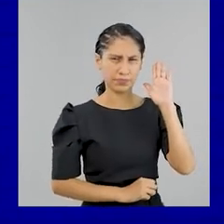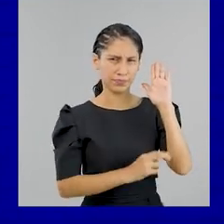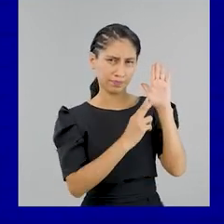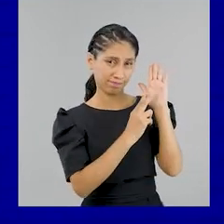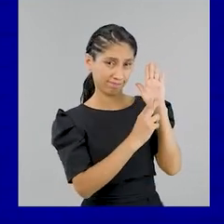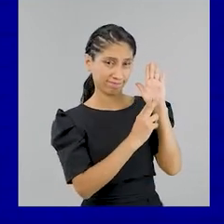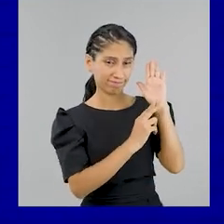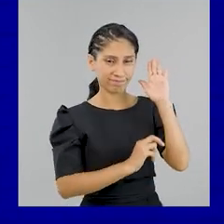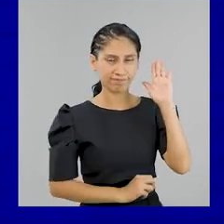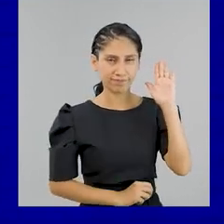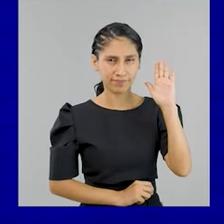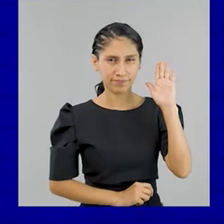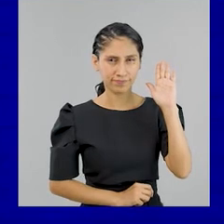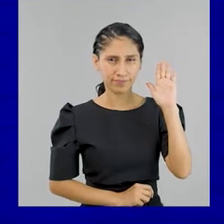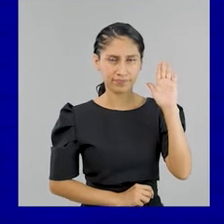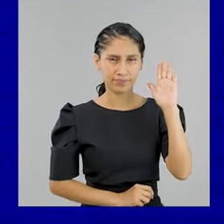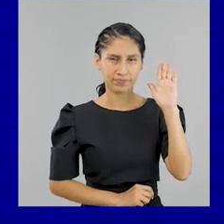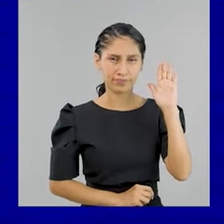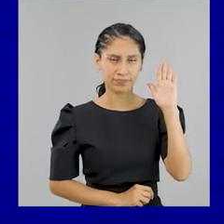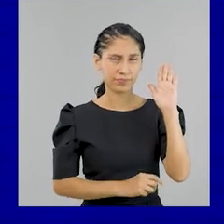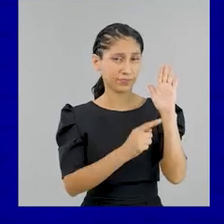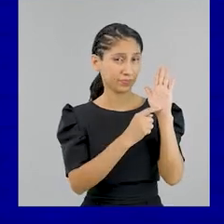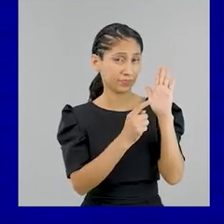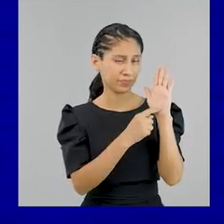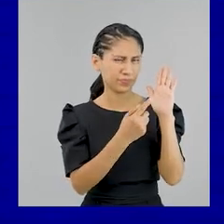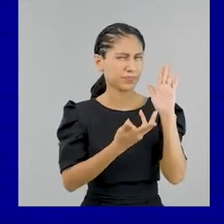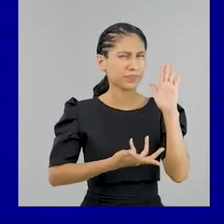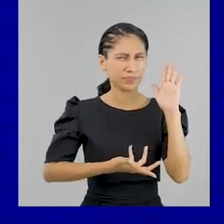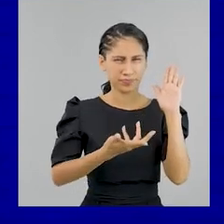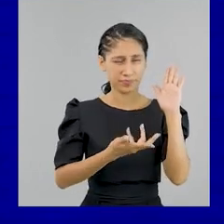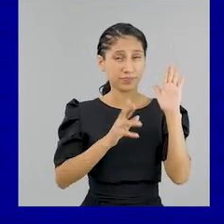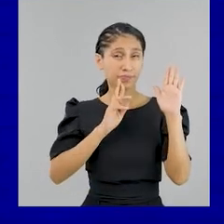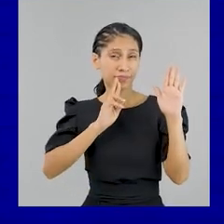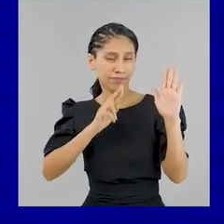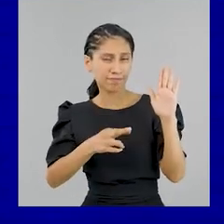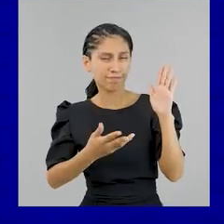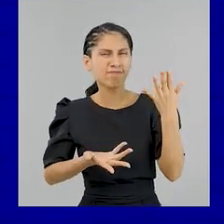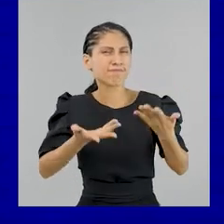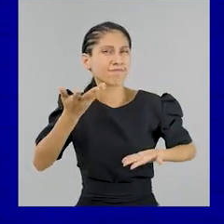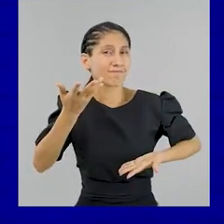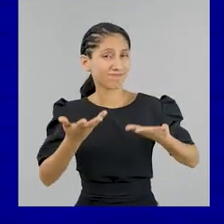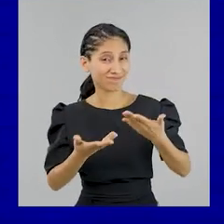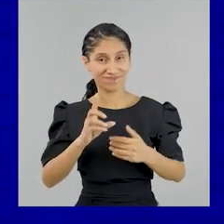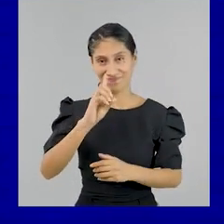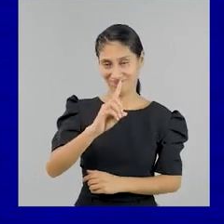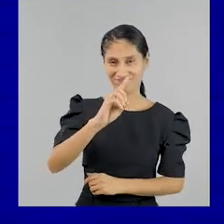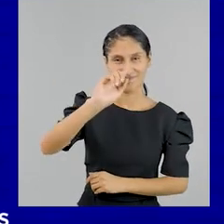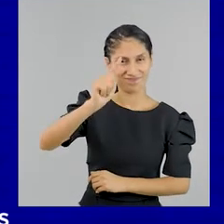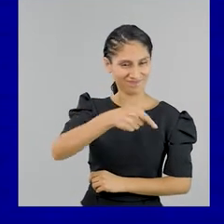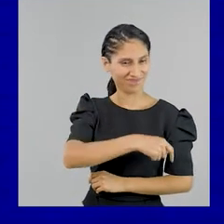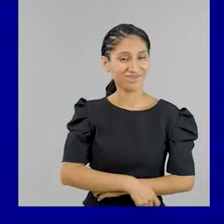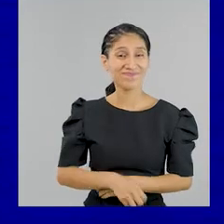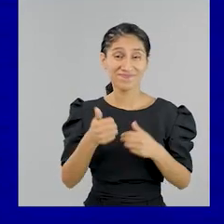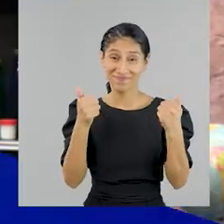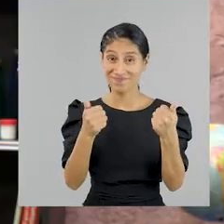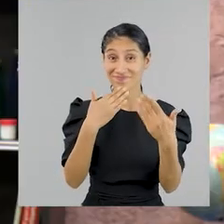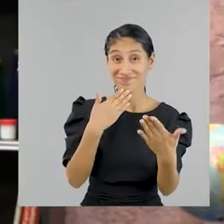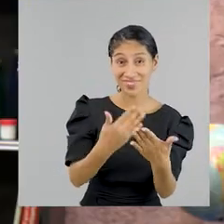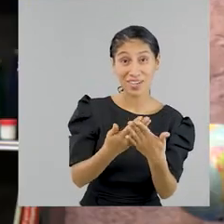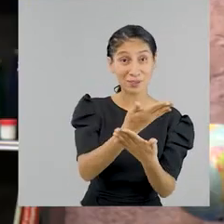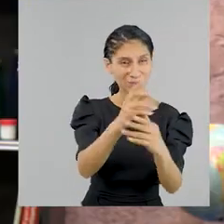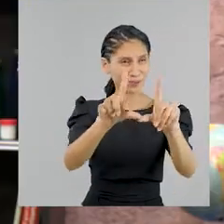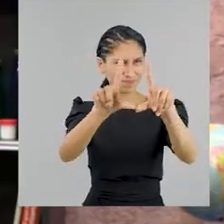idea central de la frase original. Por lo tanto, tenemos como respuesta la alternativa D. Gracias por